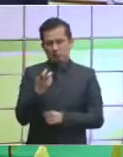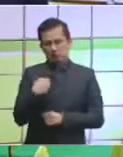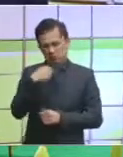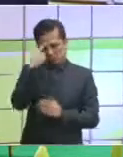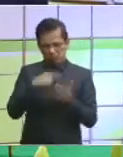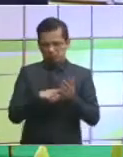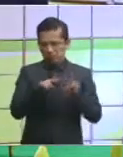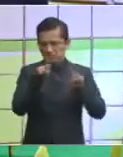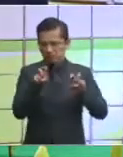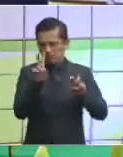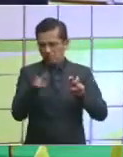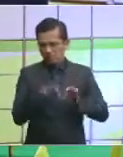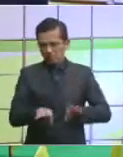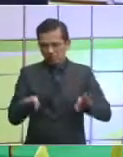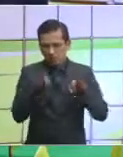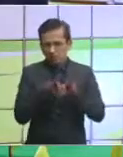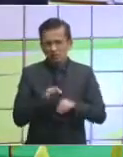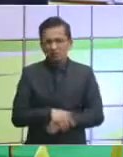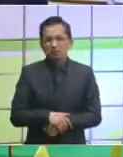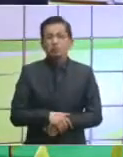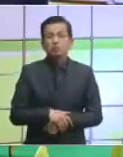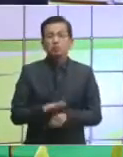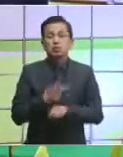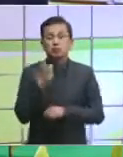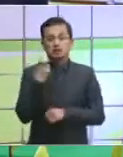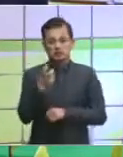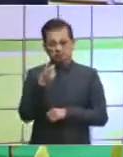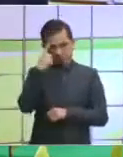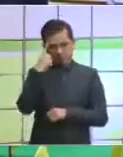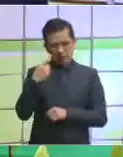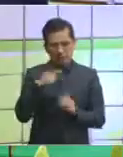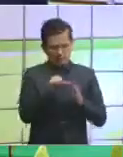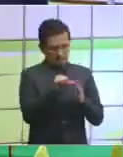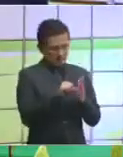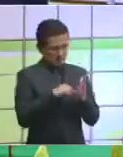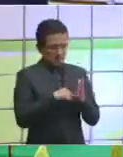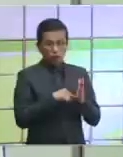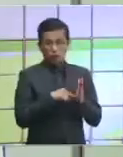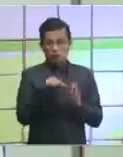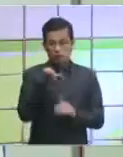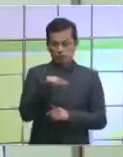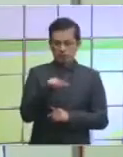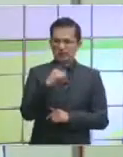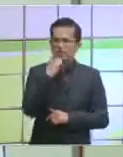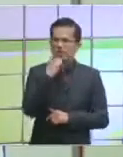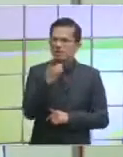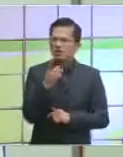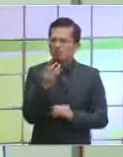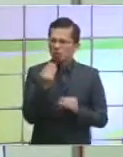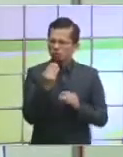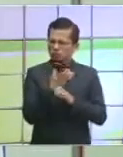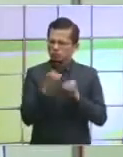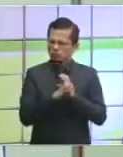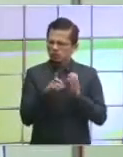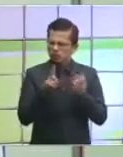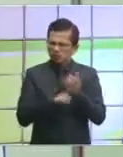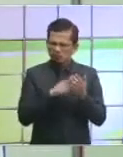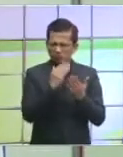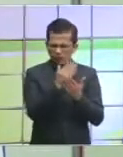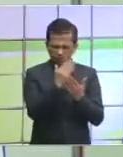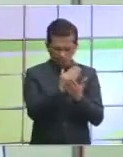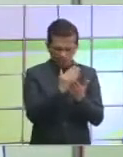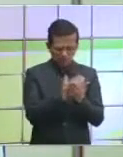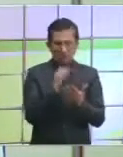importante utilizando el potencial del artículo 17 que dice muchas cosas sobre y otra vez la